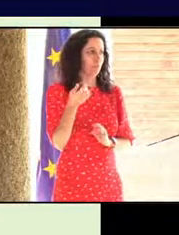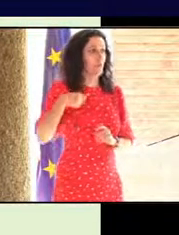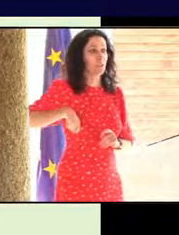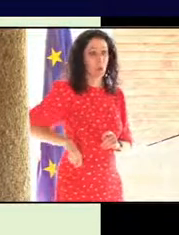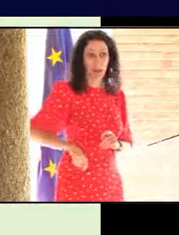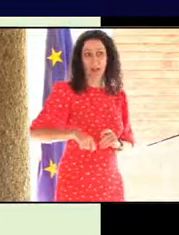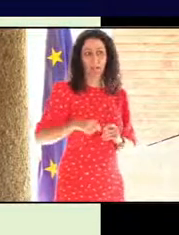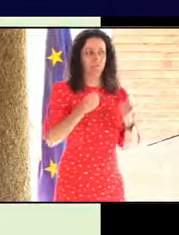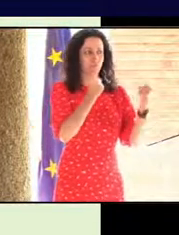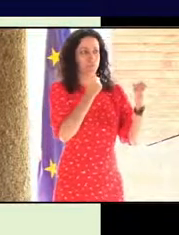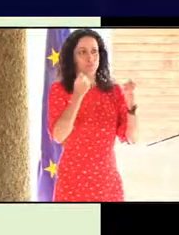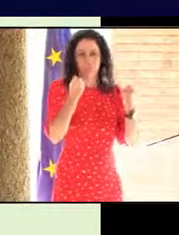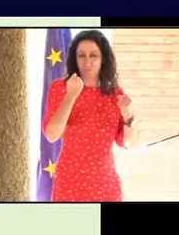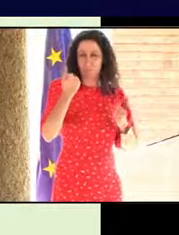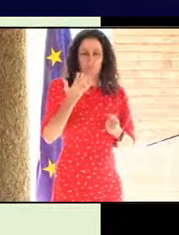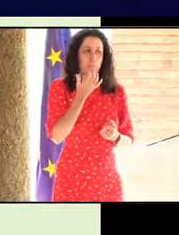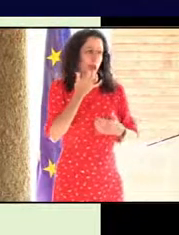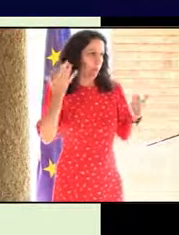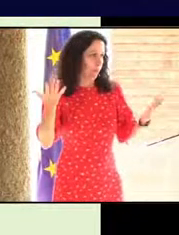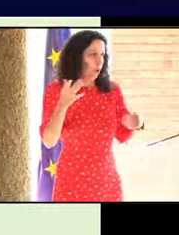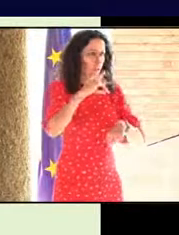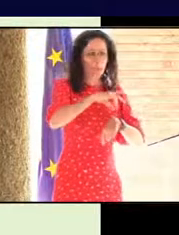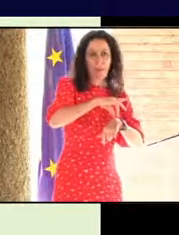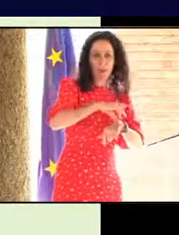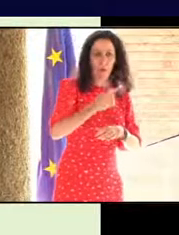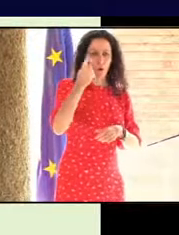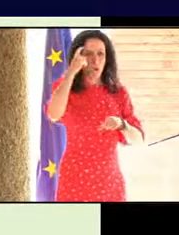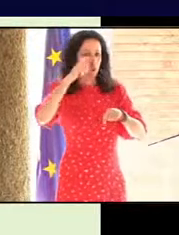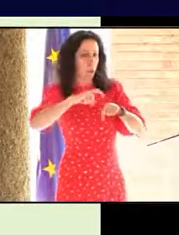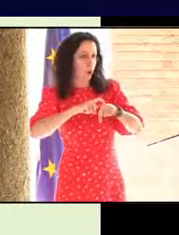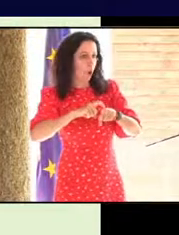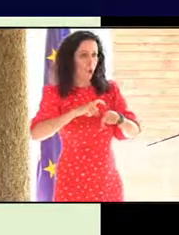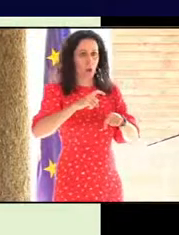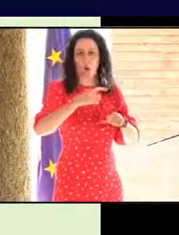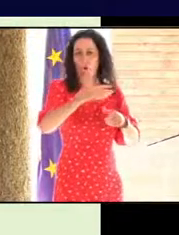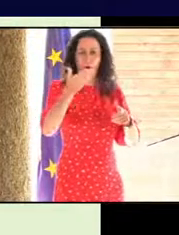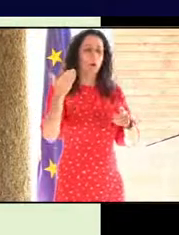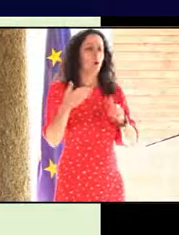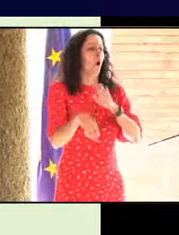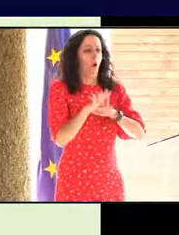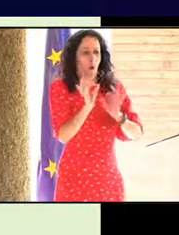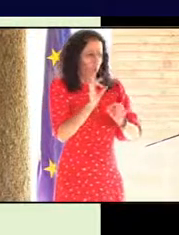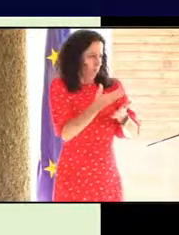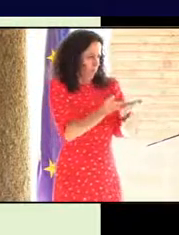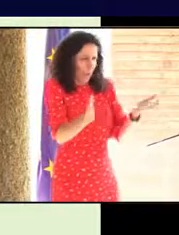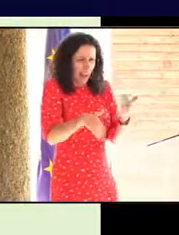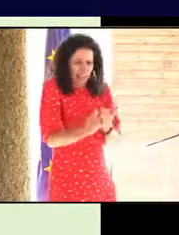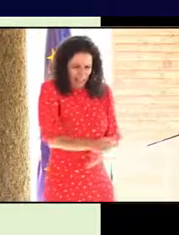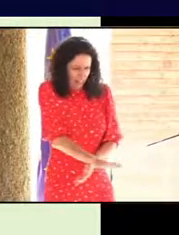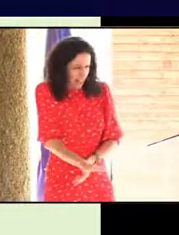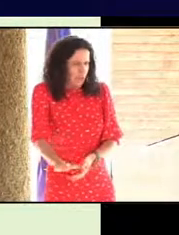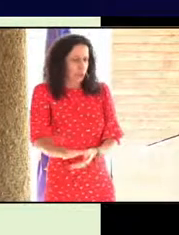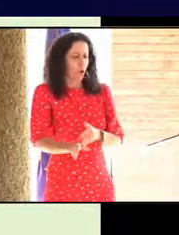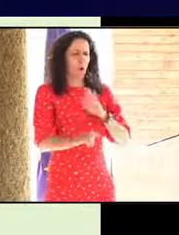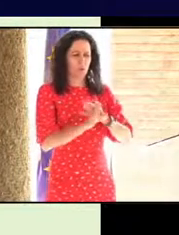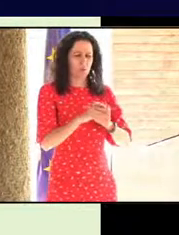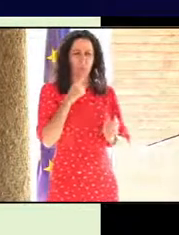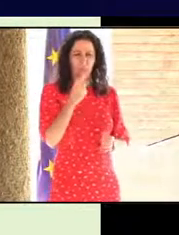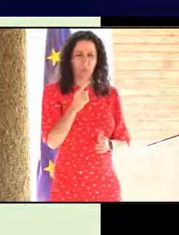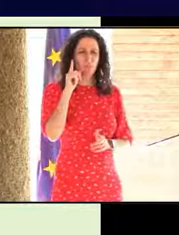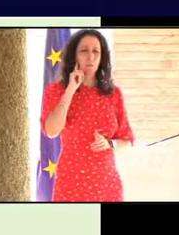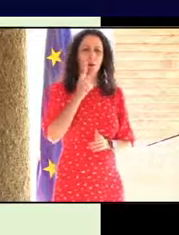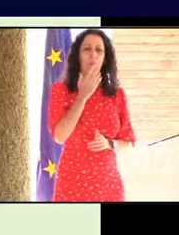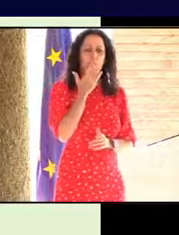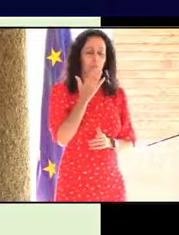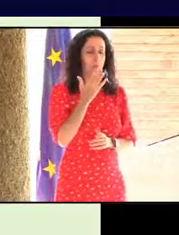utilizando eh incluso profesionales utilizan la palabra sordomuda ya sean psicólogos médicos siguen utilizando Bueno cualquier